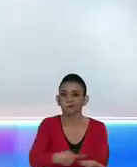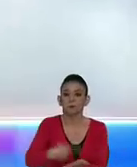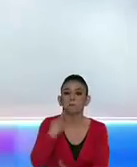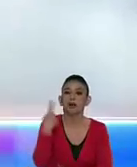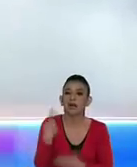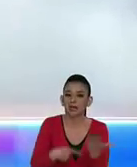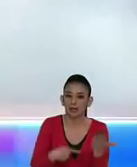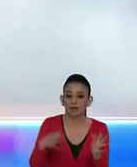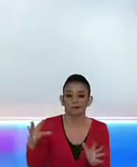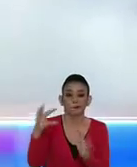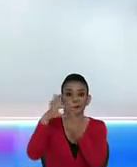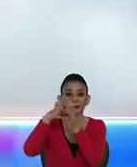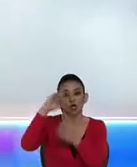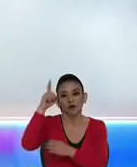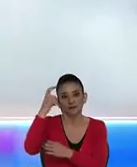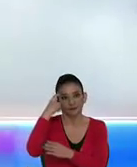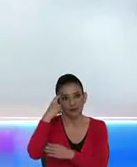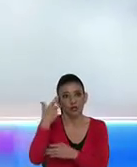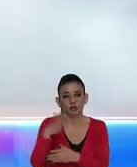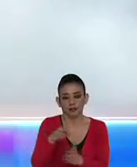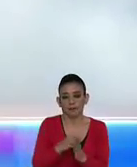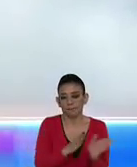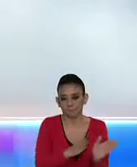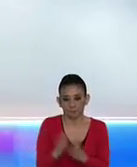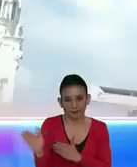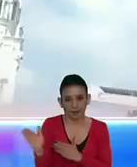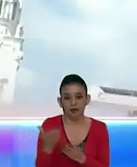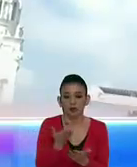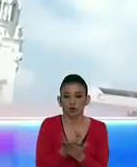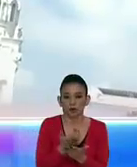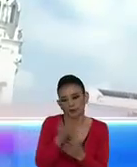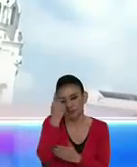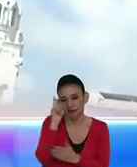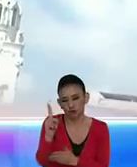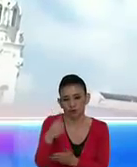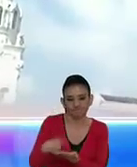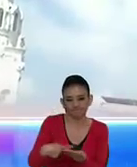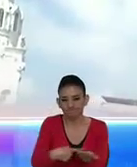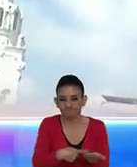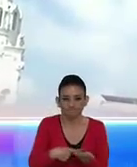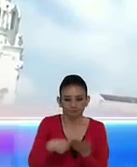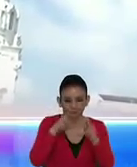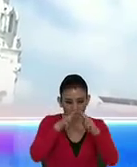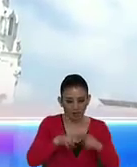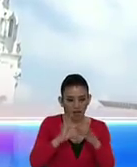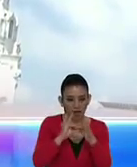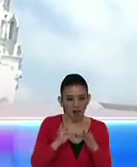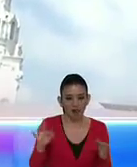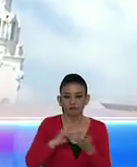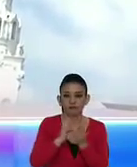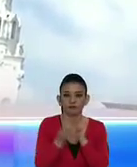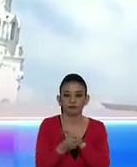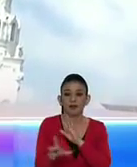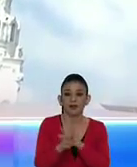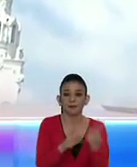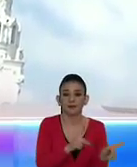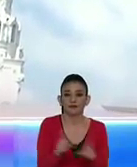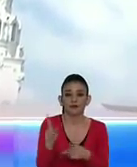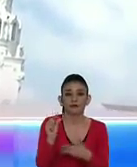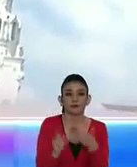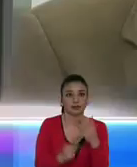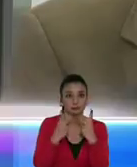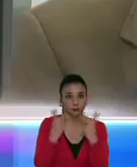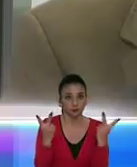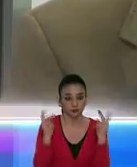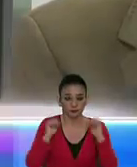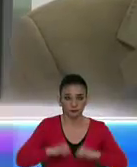el Ejecutivo, implementar las medidas económicas y también dar revisión a los textos de la reforma al Código de Planificación y Finanzas Públicas. Es